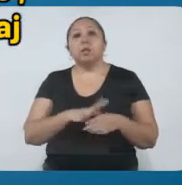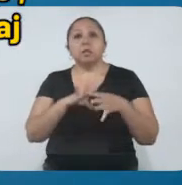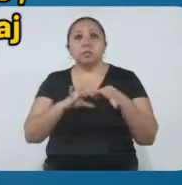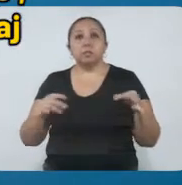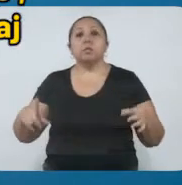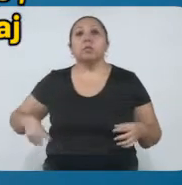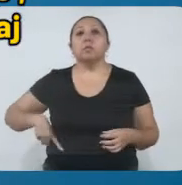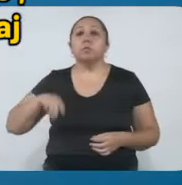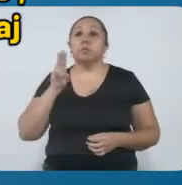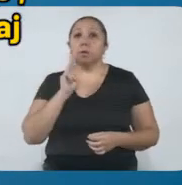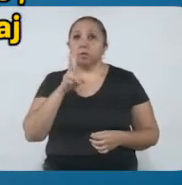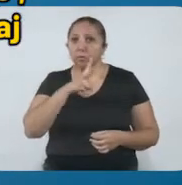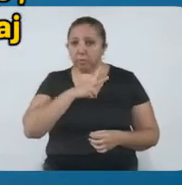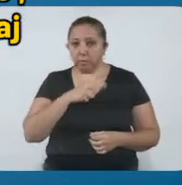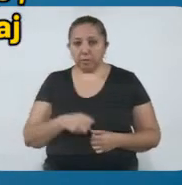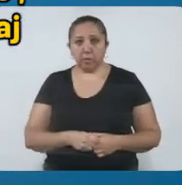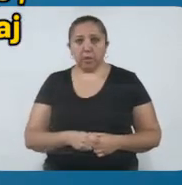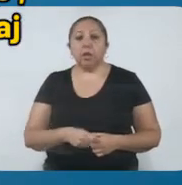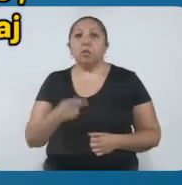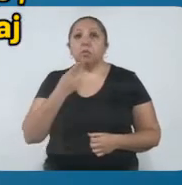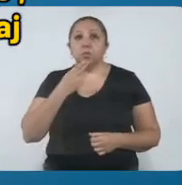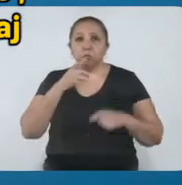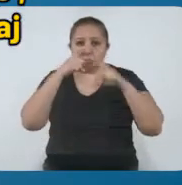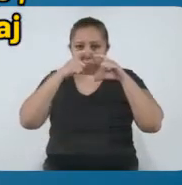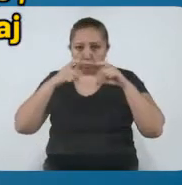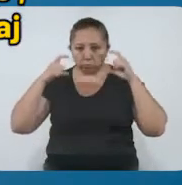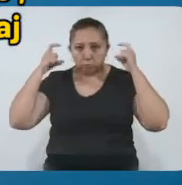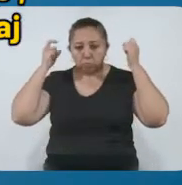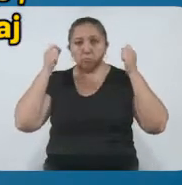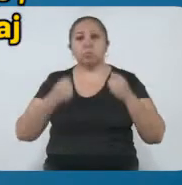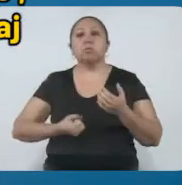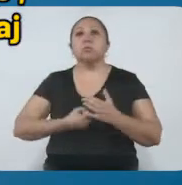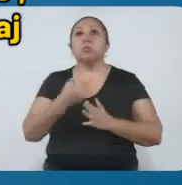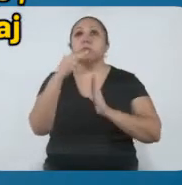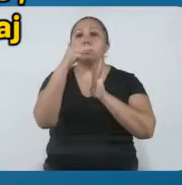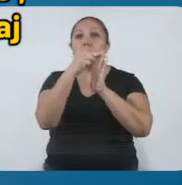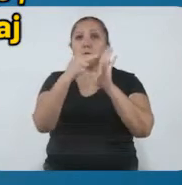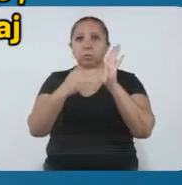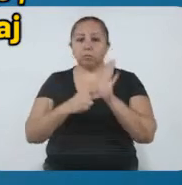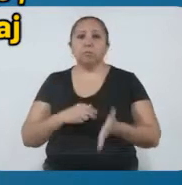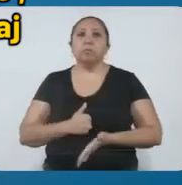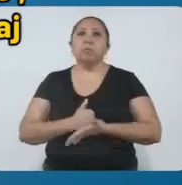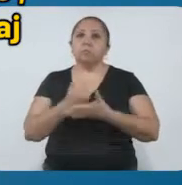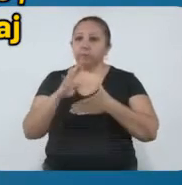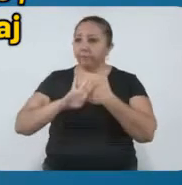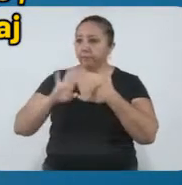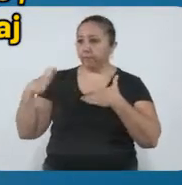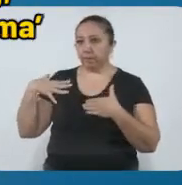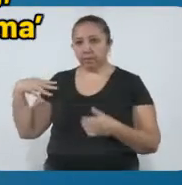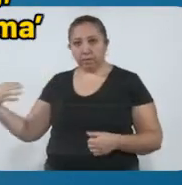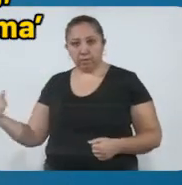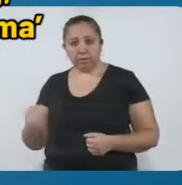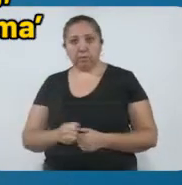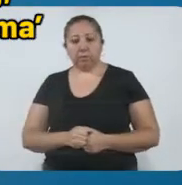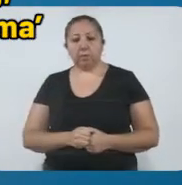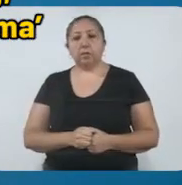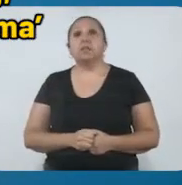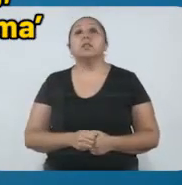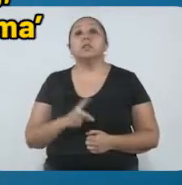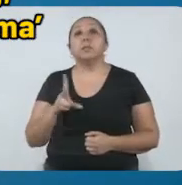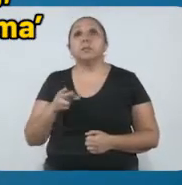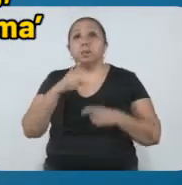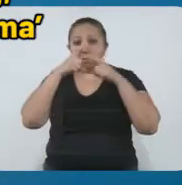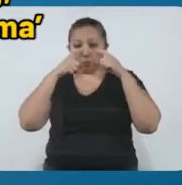el gobernador Mauricio Vila Dosal, el uso del cubrebocas es una nueva disposición que ayuda igual a prevenir el contagio. La medida de